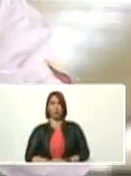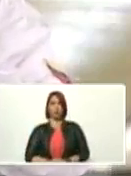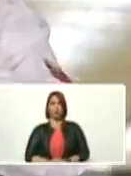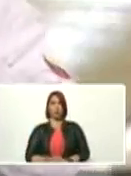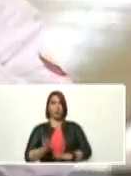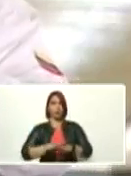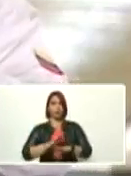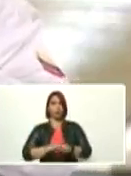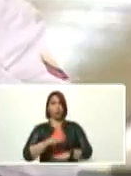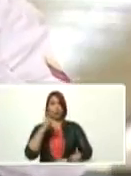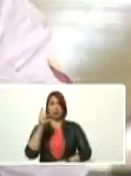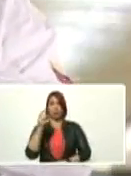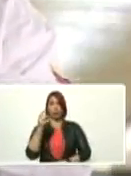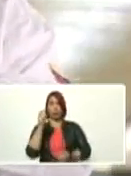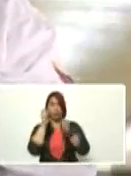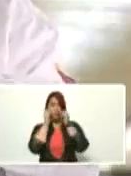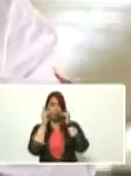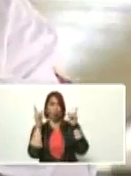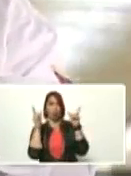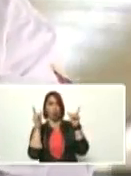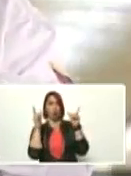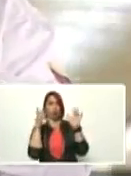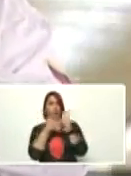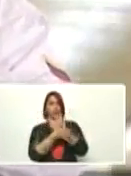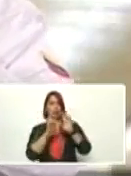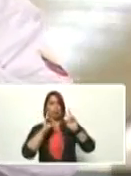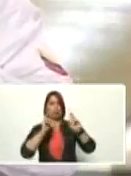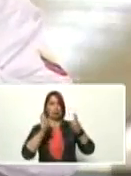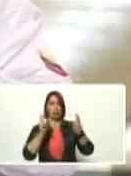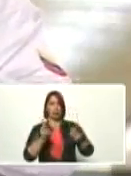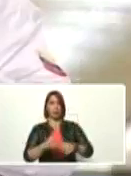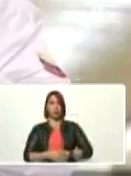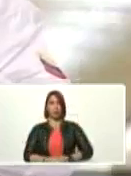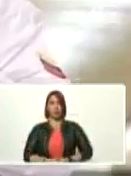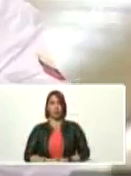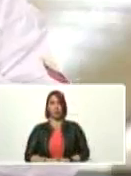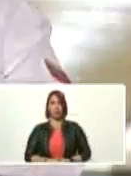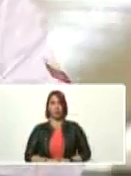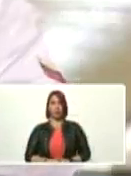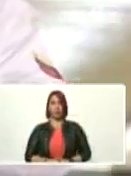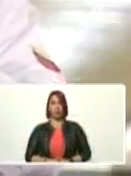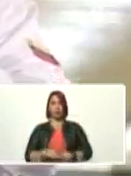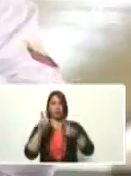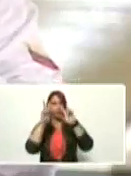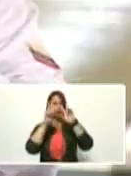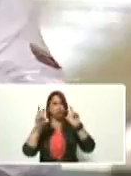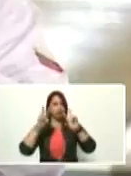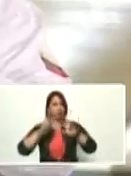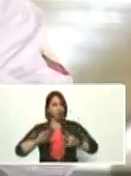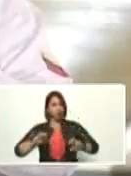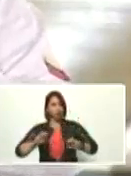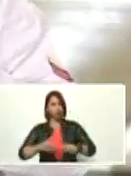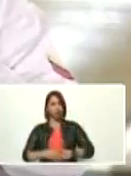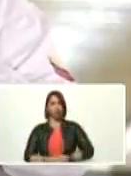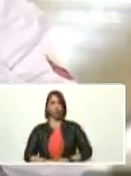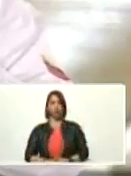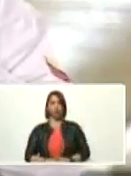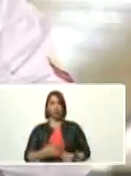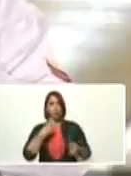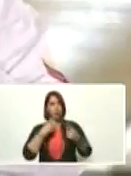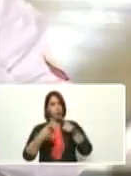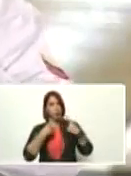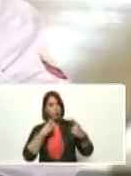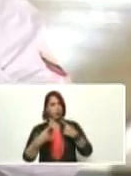porque el segundo impacto de los contenidos, de las investigaciones, de los discursos,